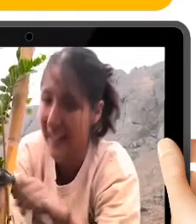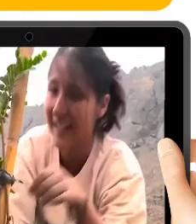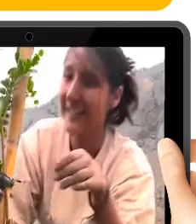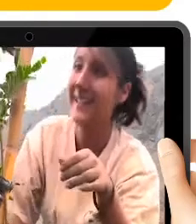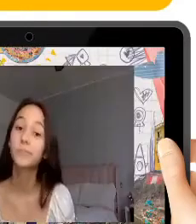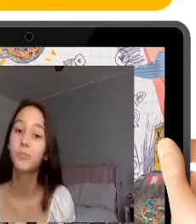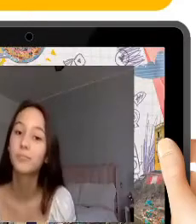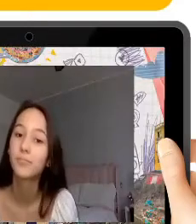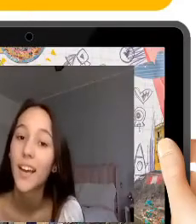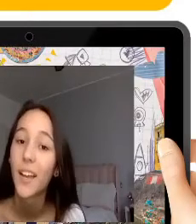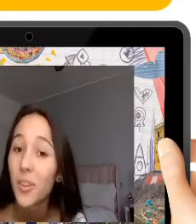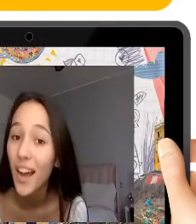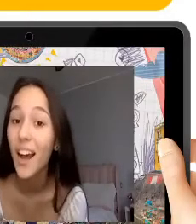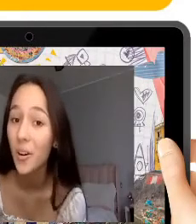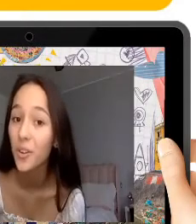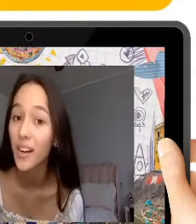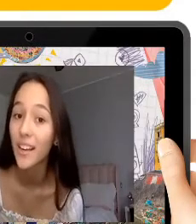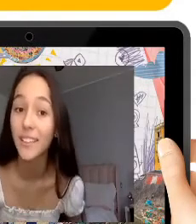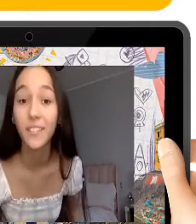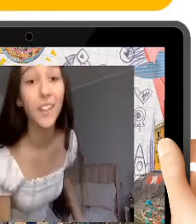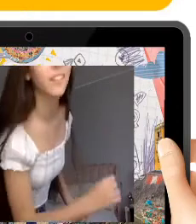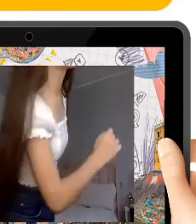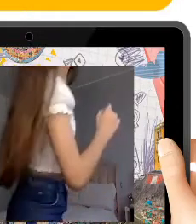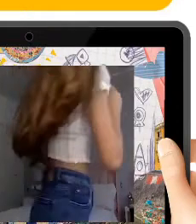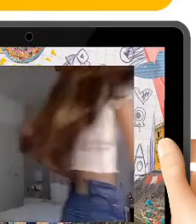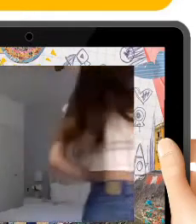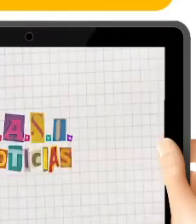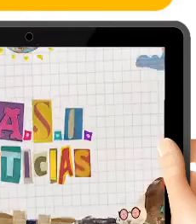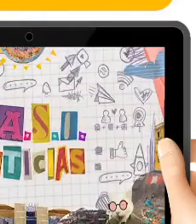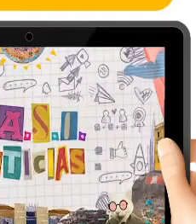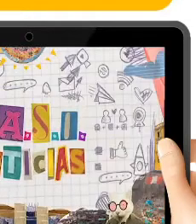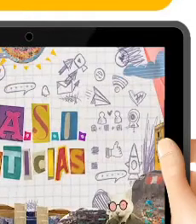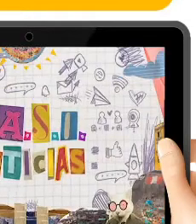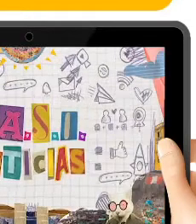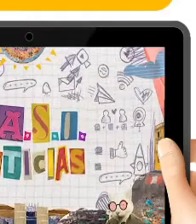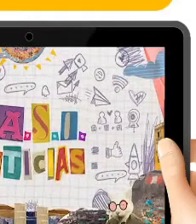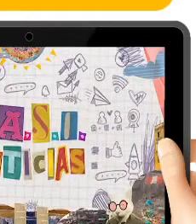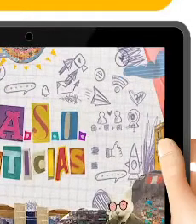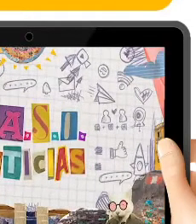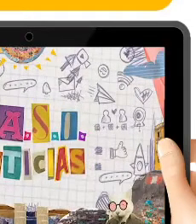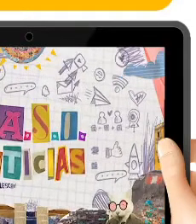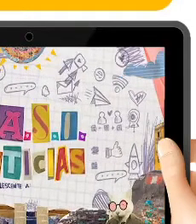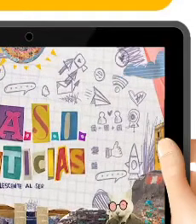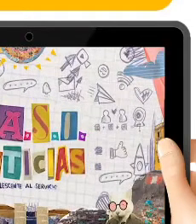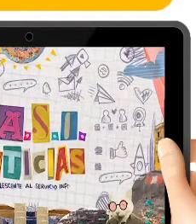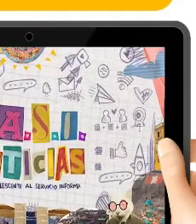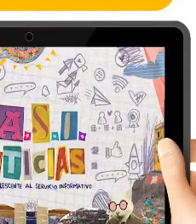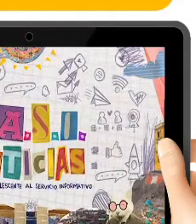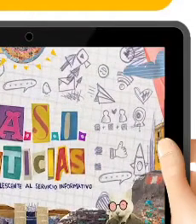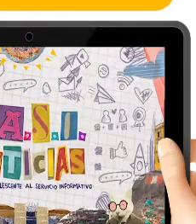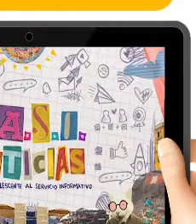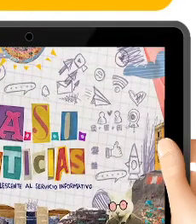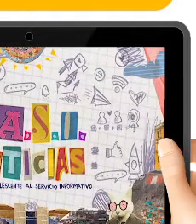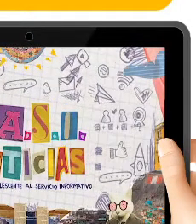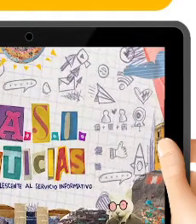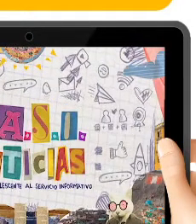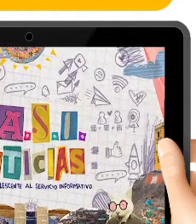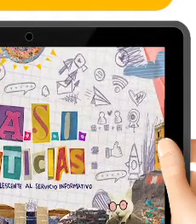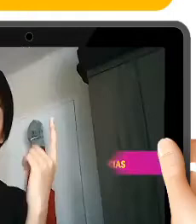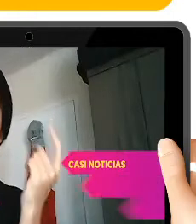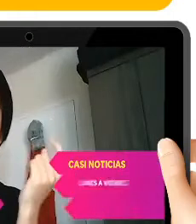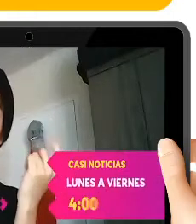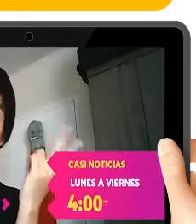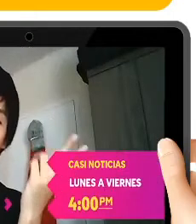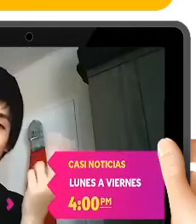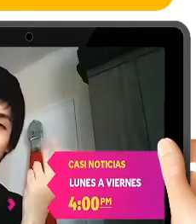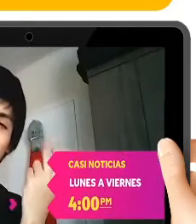bellas. Soy peruano, soy feliz, es mi tierra aquí nací. Hoy quiero cantarle con orgullo a